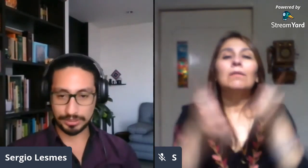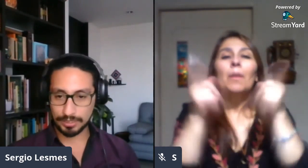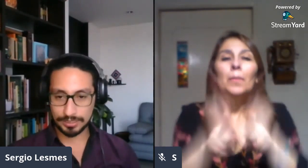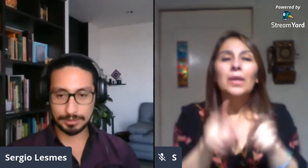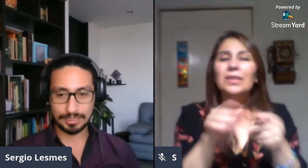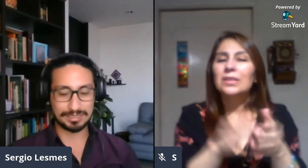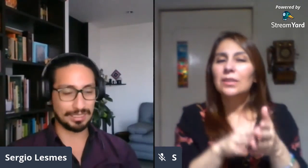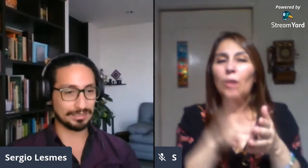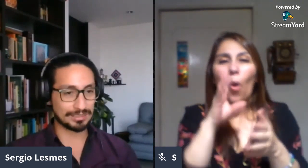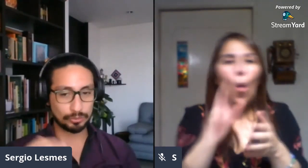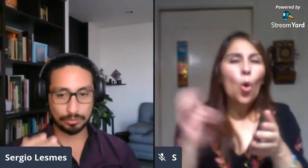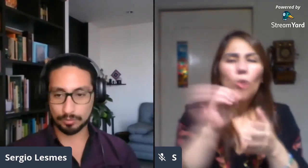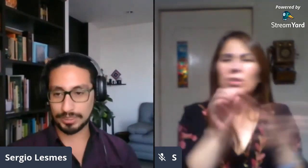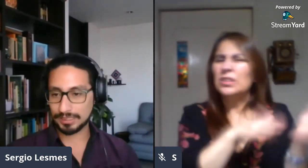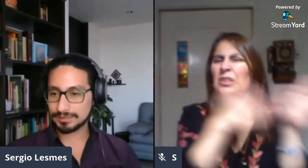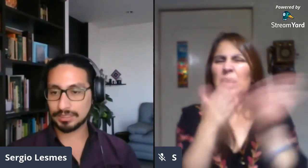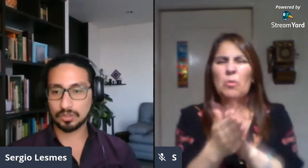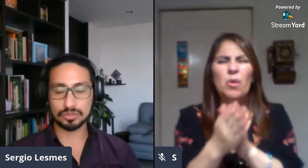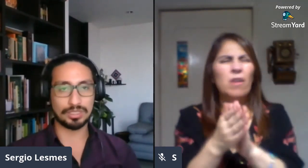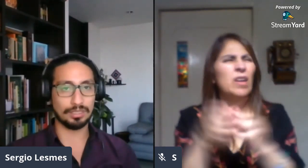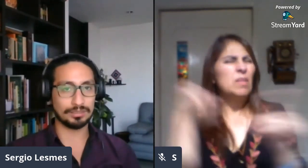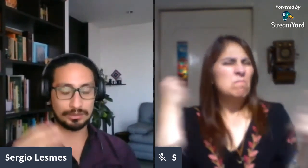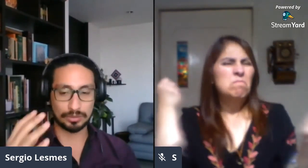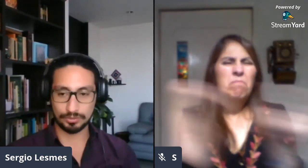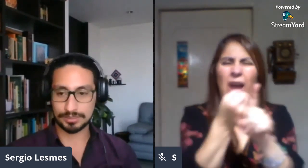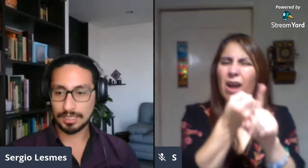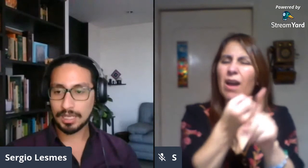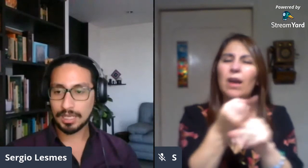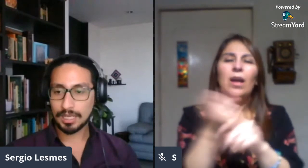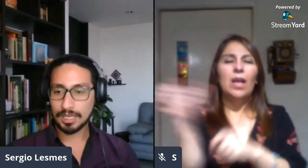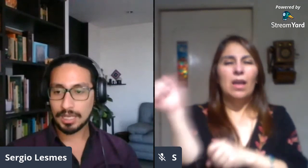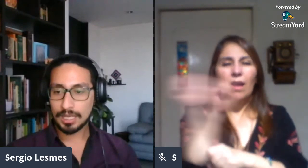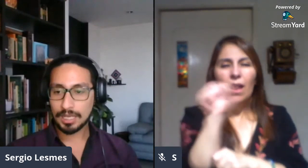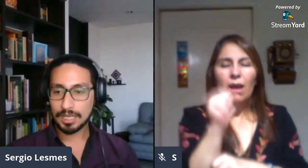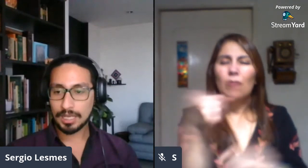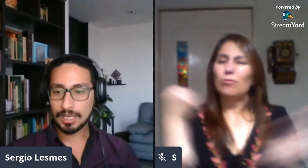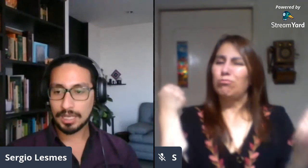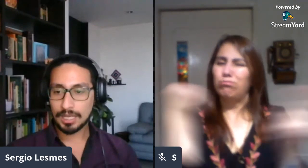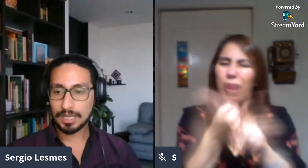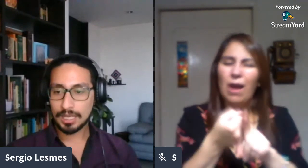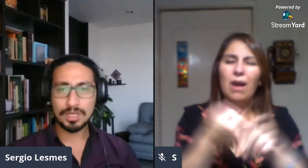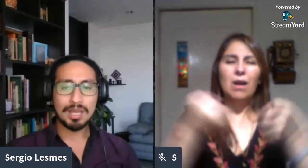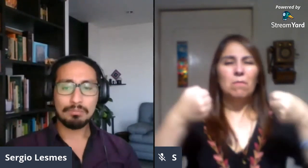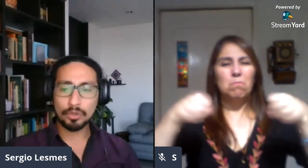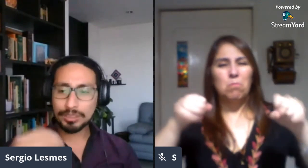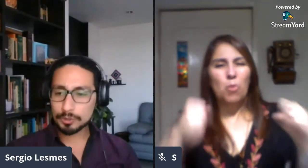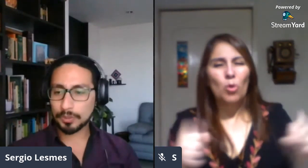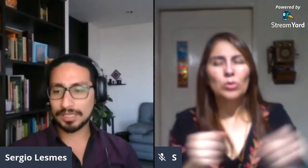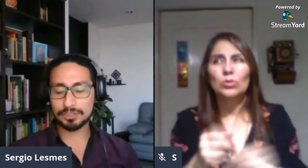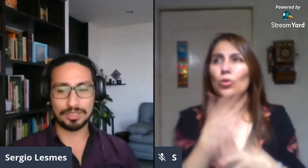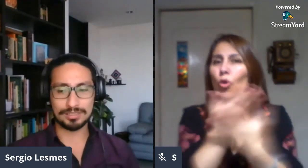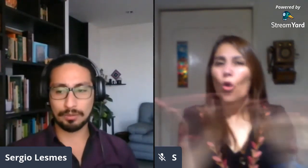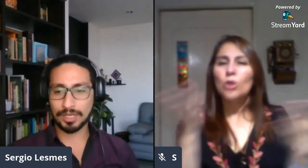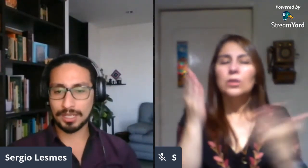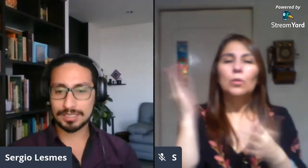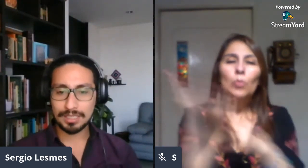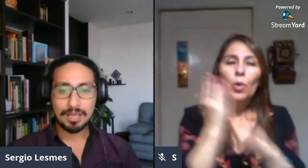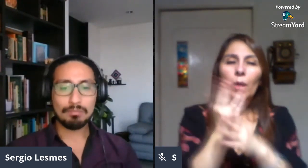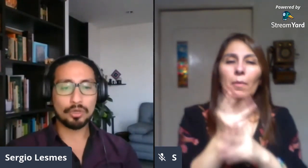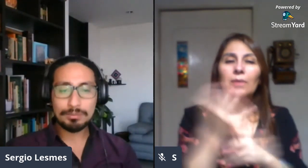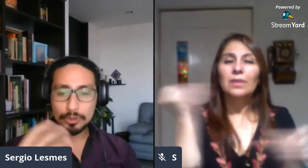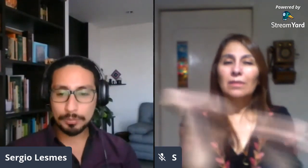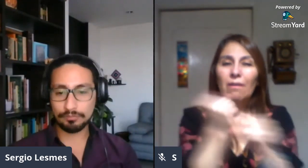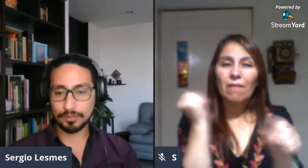extremas, horribles, en accidentes automovilísticos, en situaciones comprometedoras en el trabajo. Morimos por adicciones